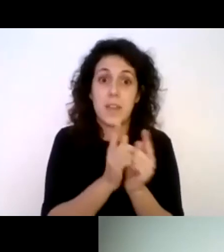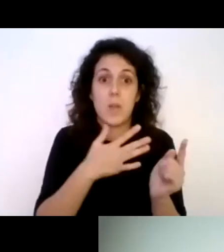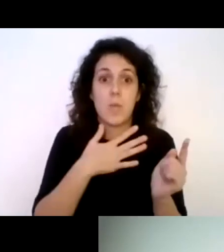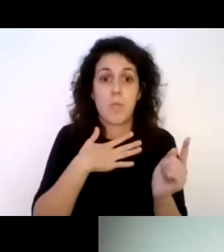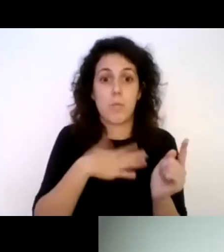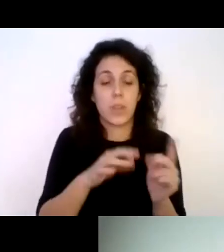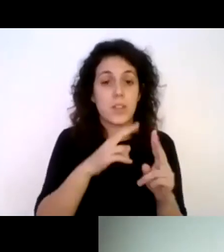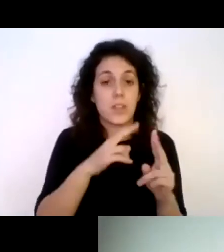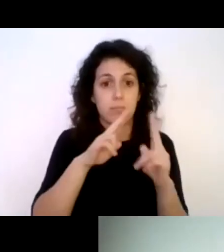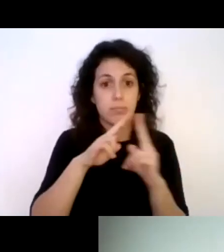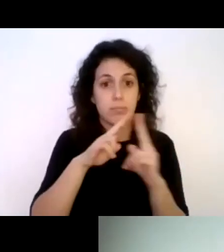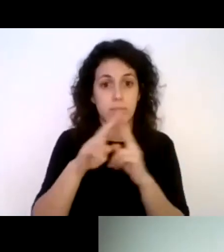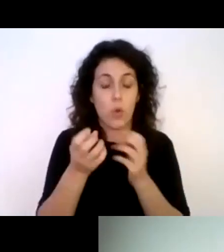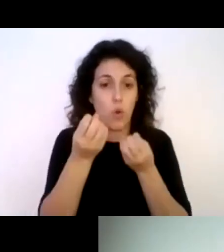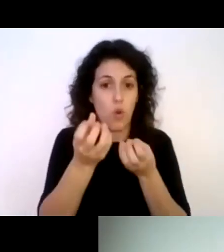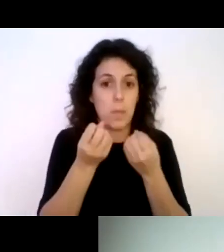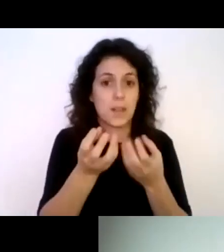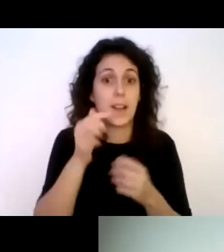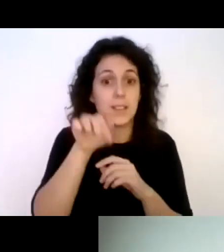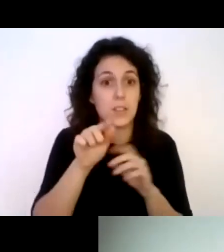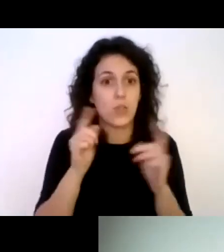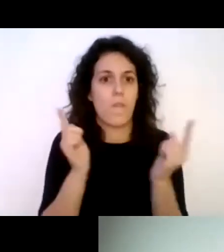pudieseis comentarnos esto brevemente.